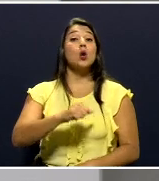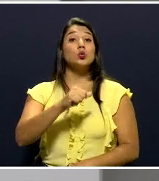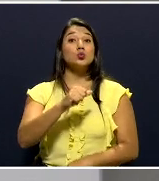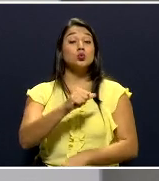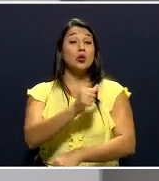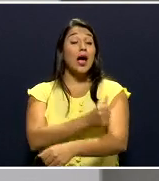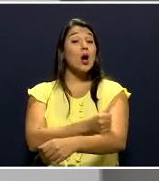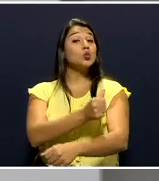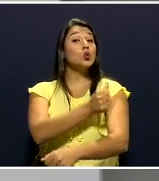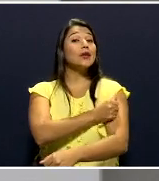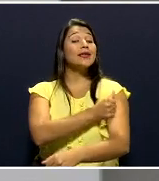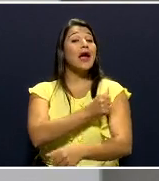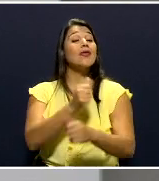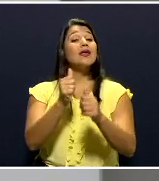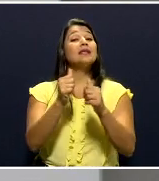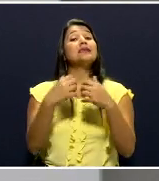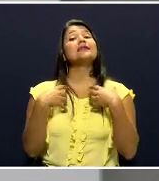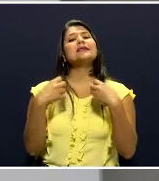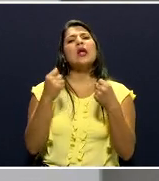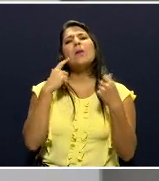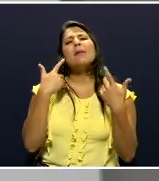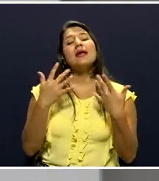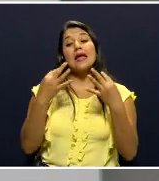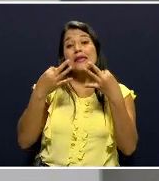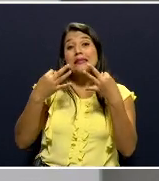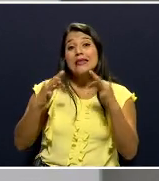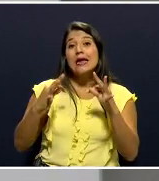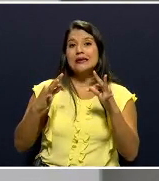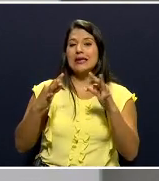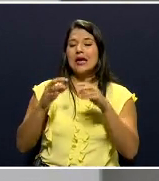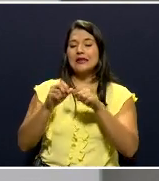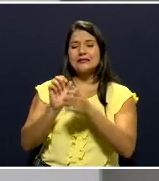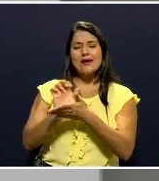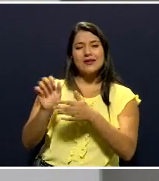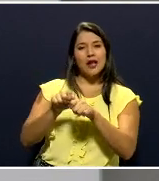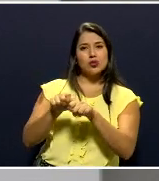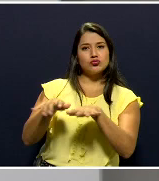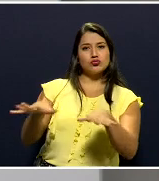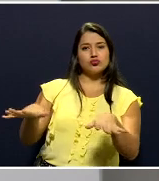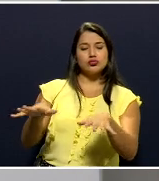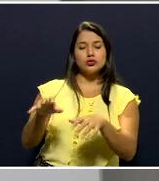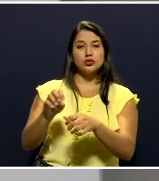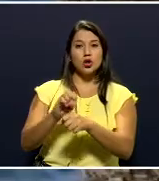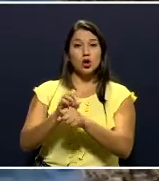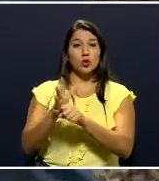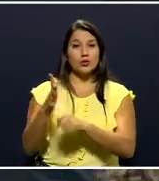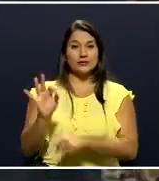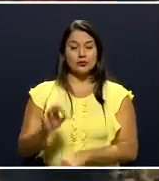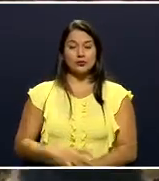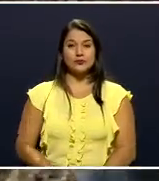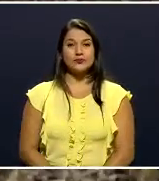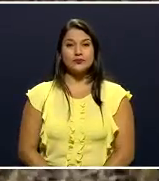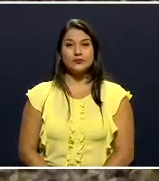de salud para disminuir la propagación del COVID-19.